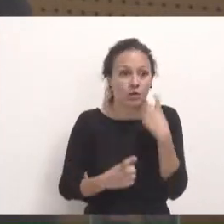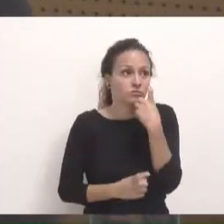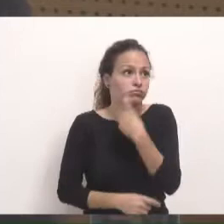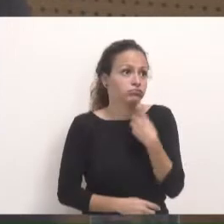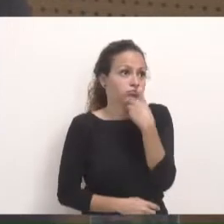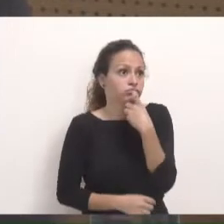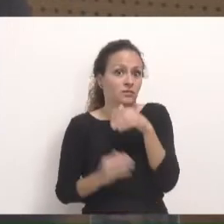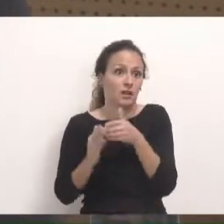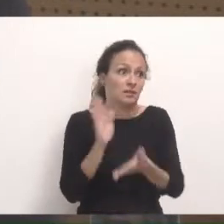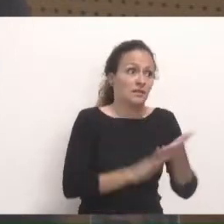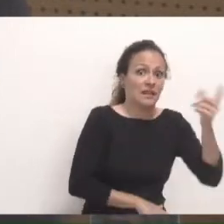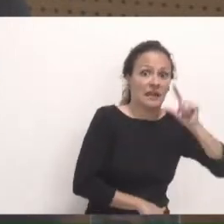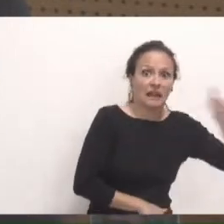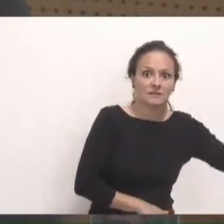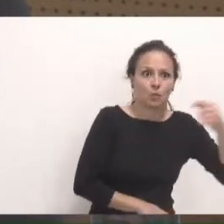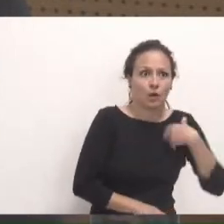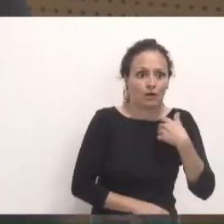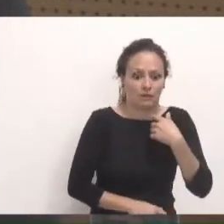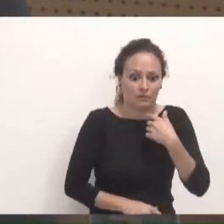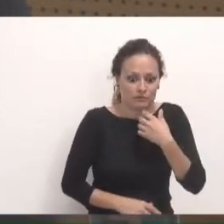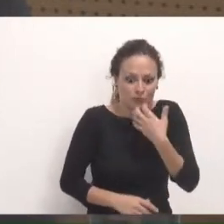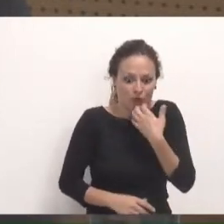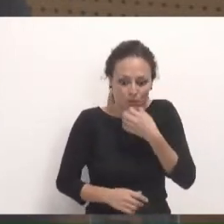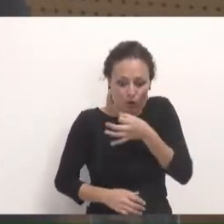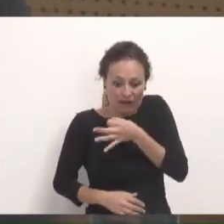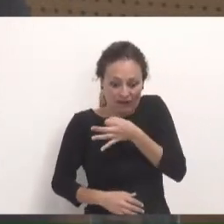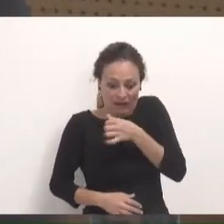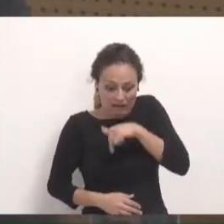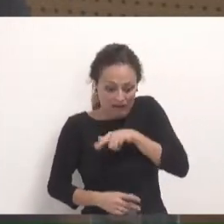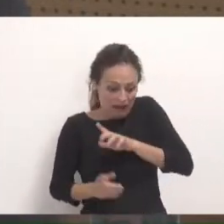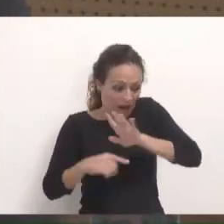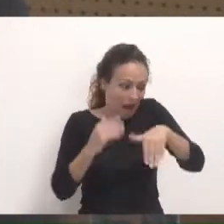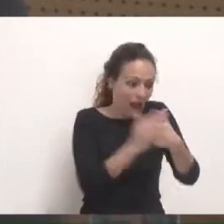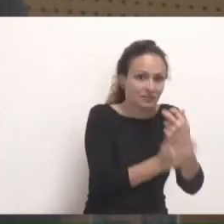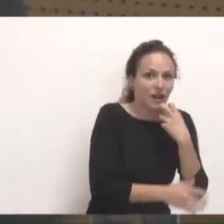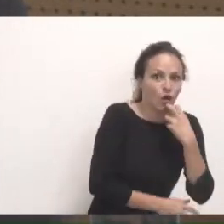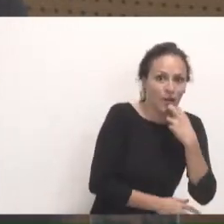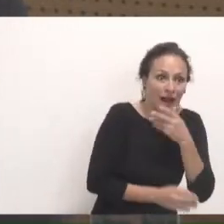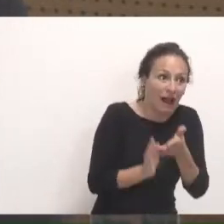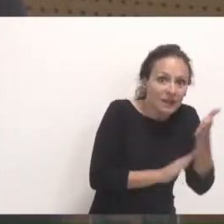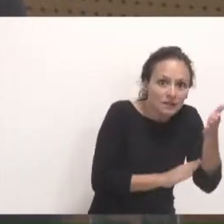que lo que tarda la travesía a La Gomera o incluso a otras islas, ¿no? Y en lugar de